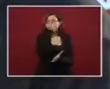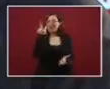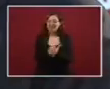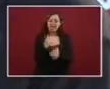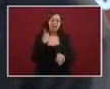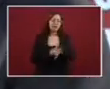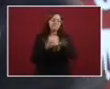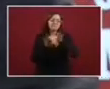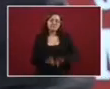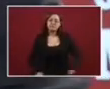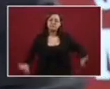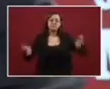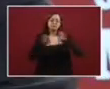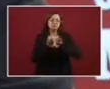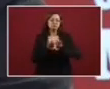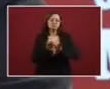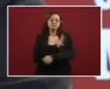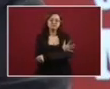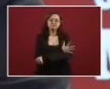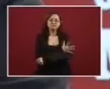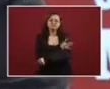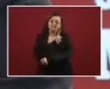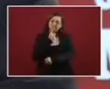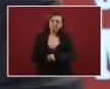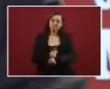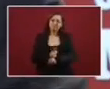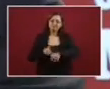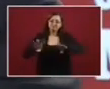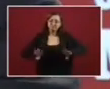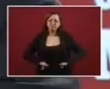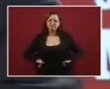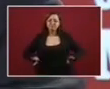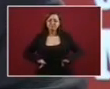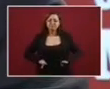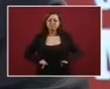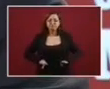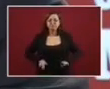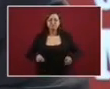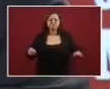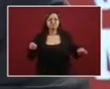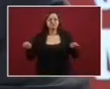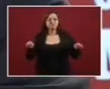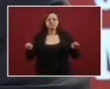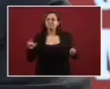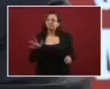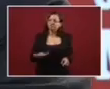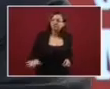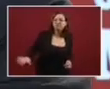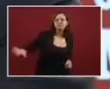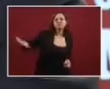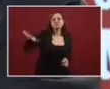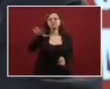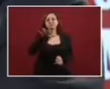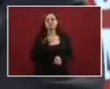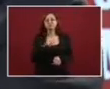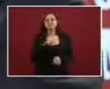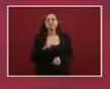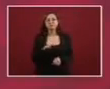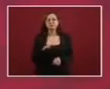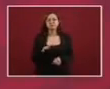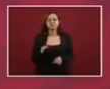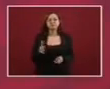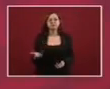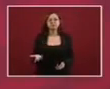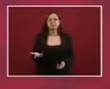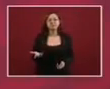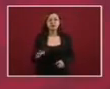lo que reeve como dicen los jóvenes porque lo que rezaba era